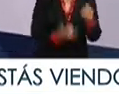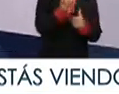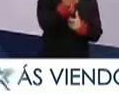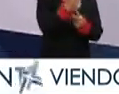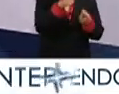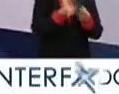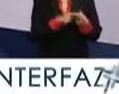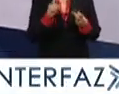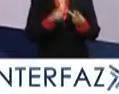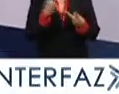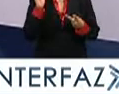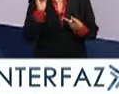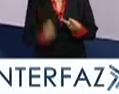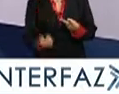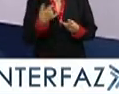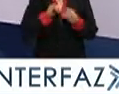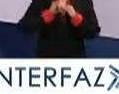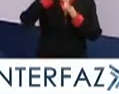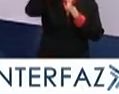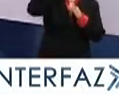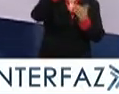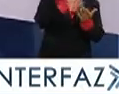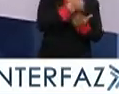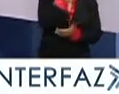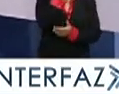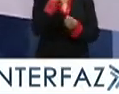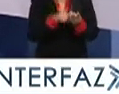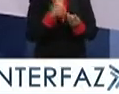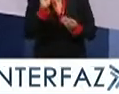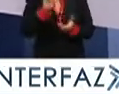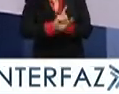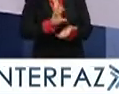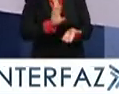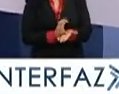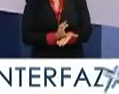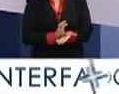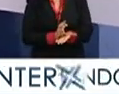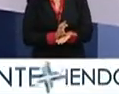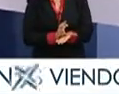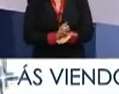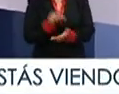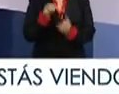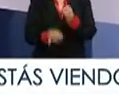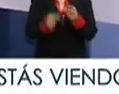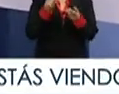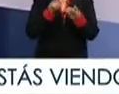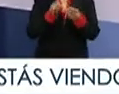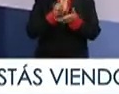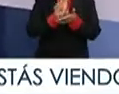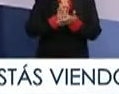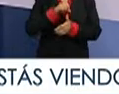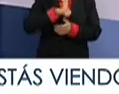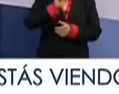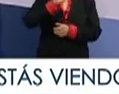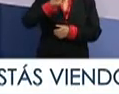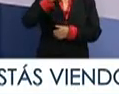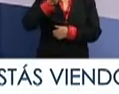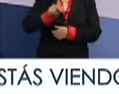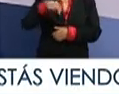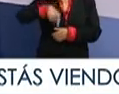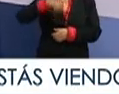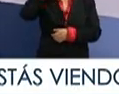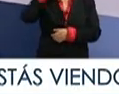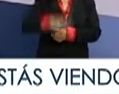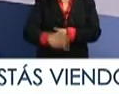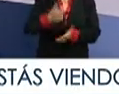recursos económicos, por la lejanía de los planteles o por alguna discapacidad. En este último caso, la Secretaría de Educación de